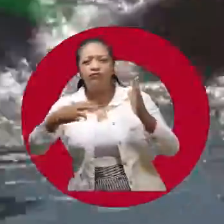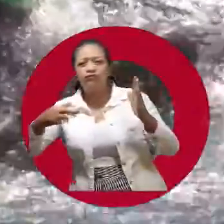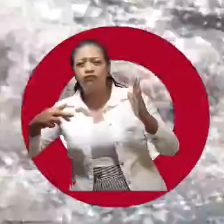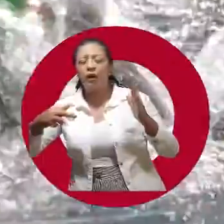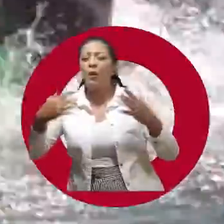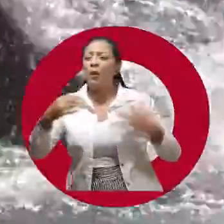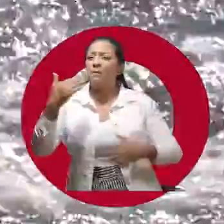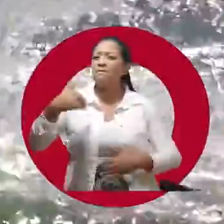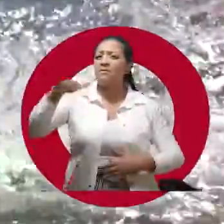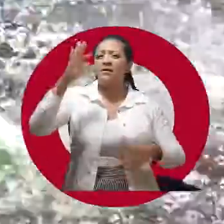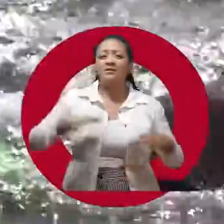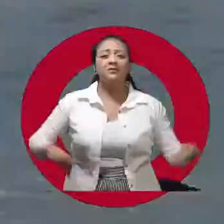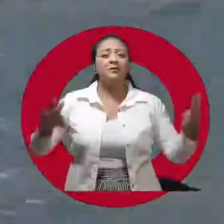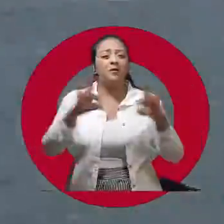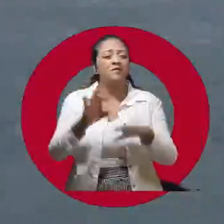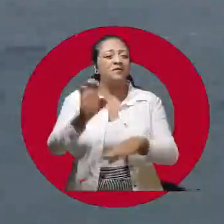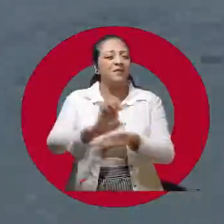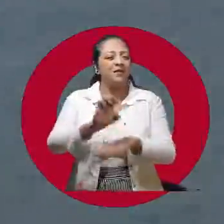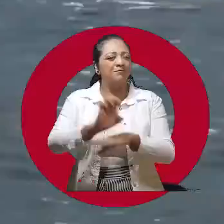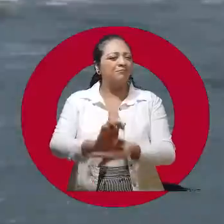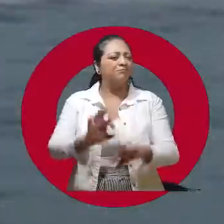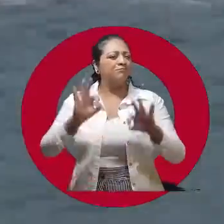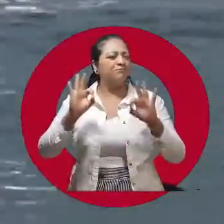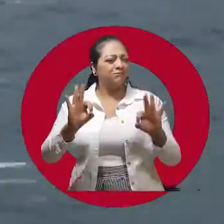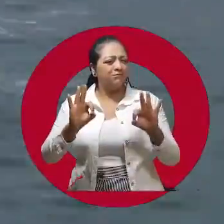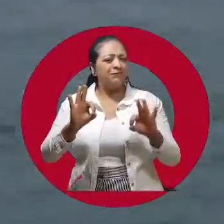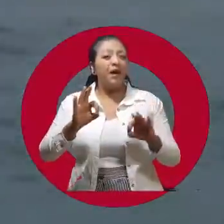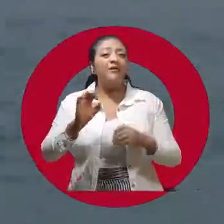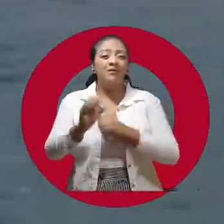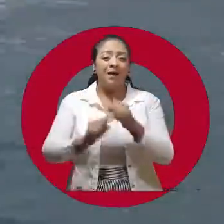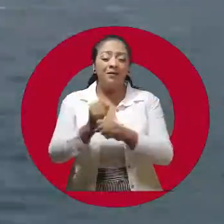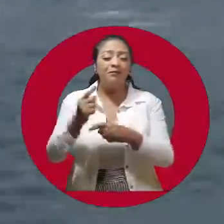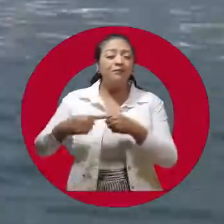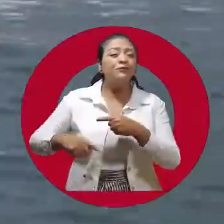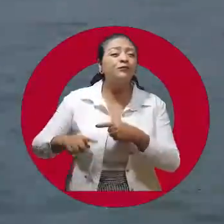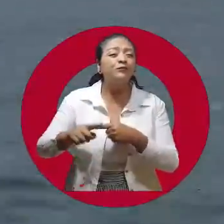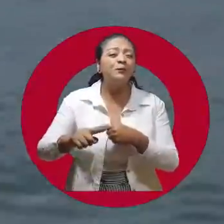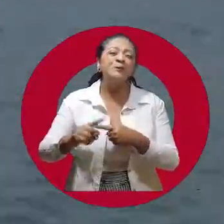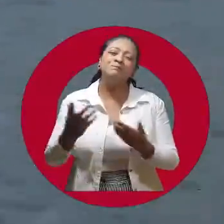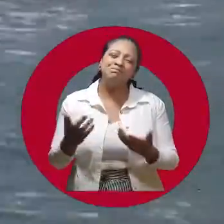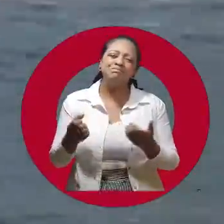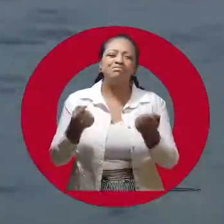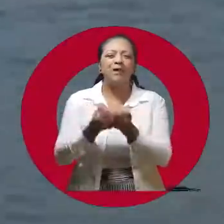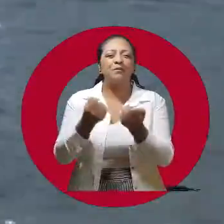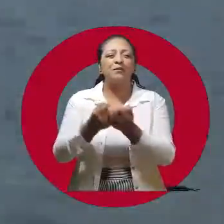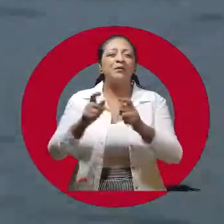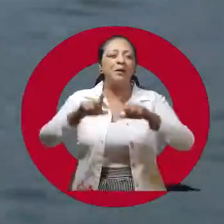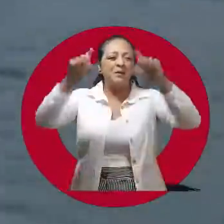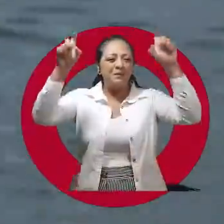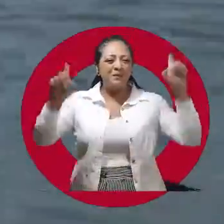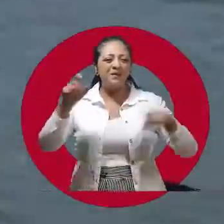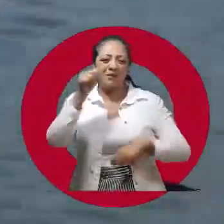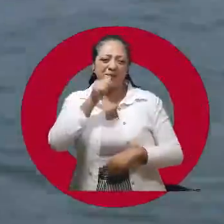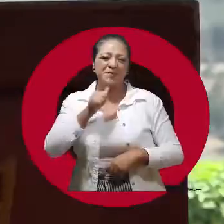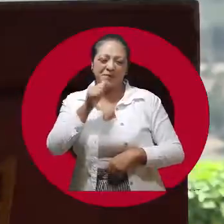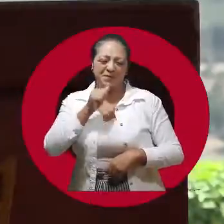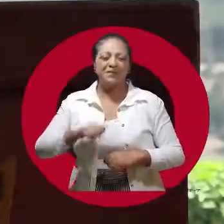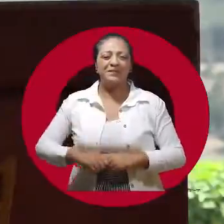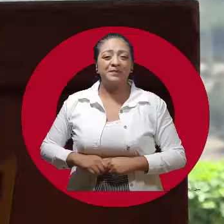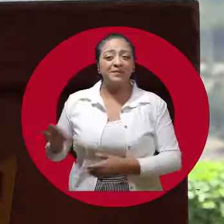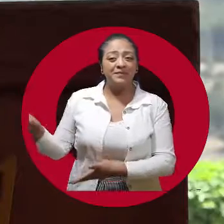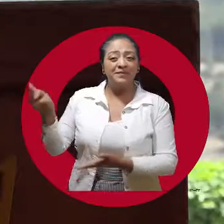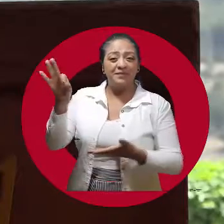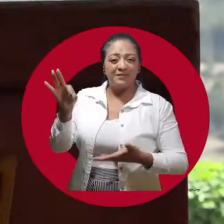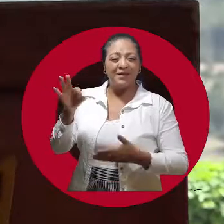convertida en una de las actividades más importantes del Ecuador, que en este año se lo realizará únicamente con el apoyo de la empresa privada.